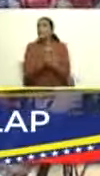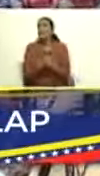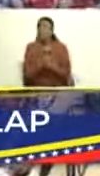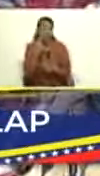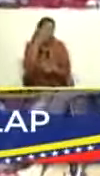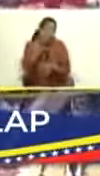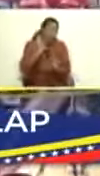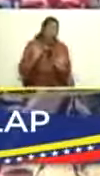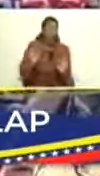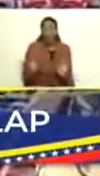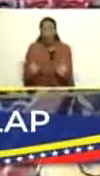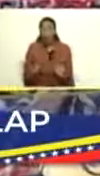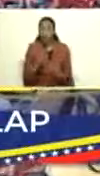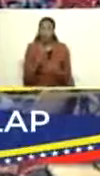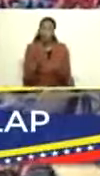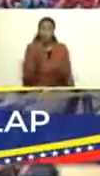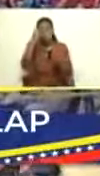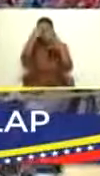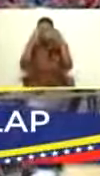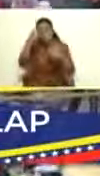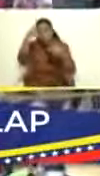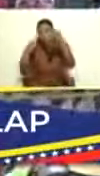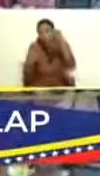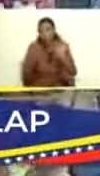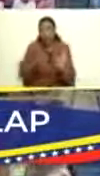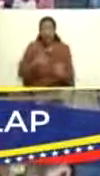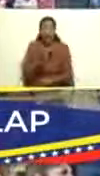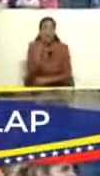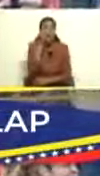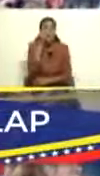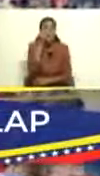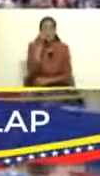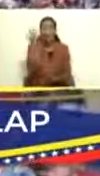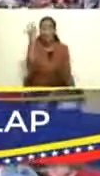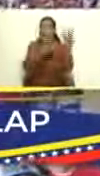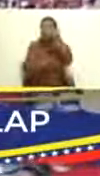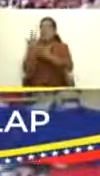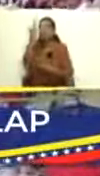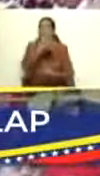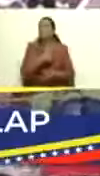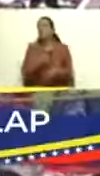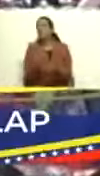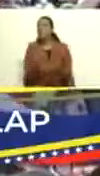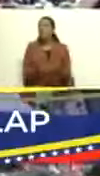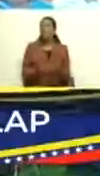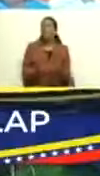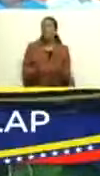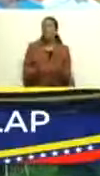Claro, porque el pueblo bolivariano y chavista jamás lo confunden.